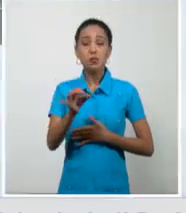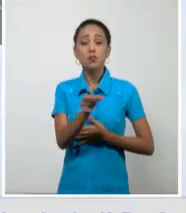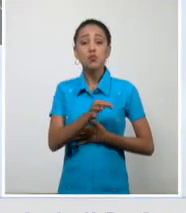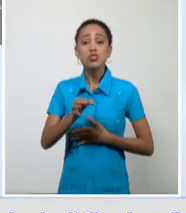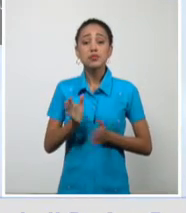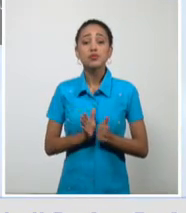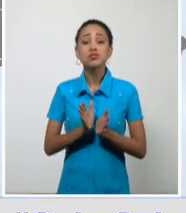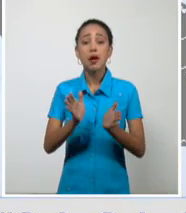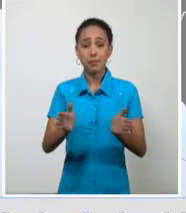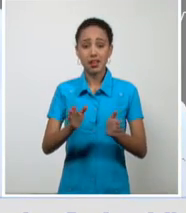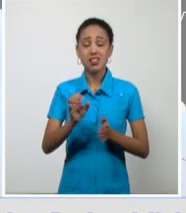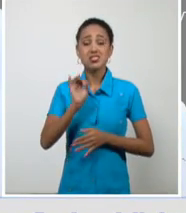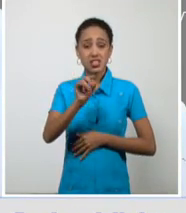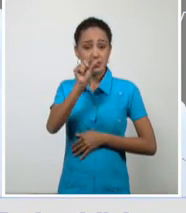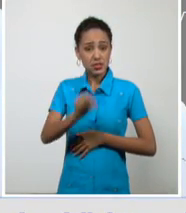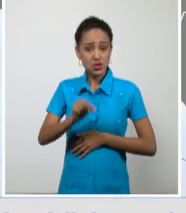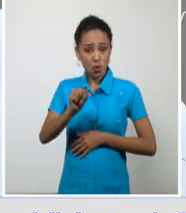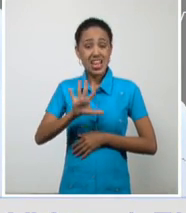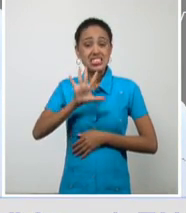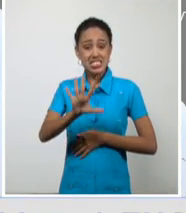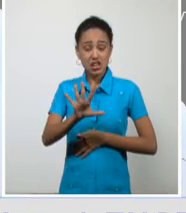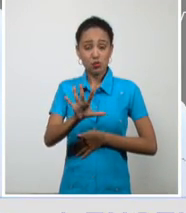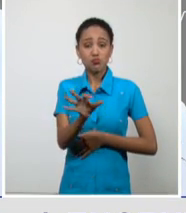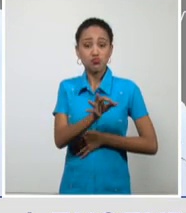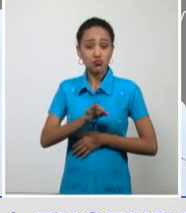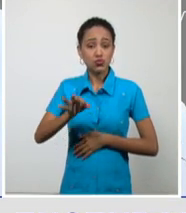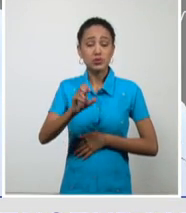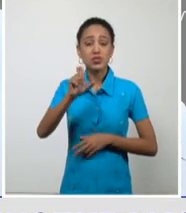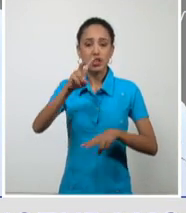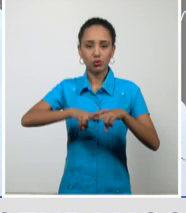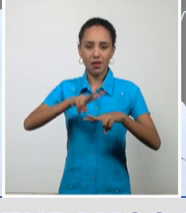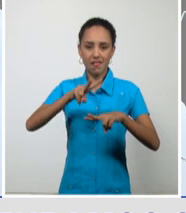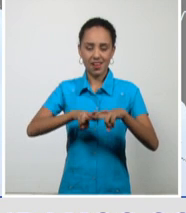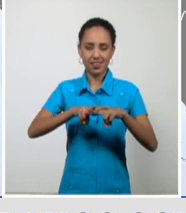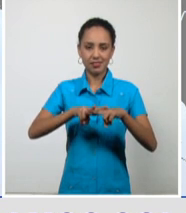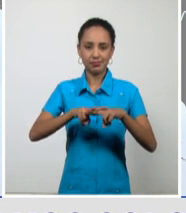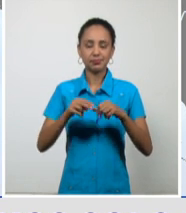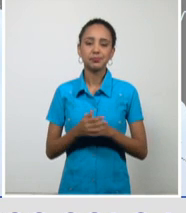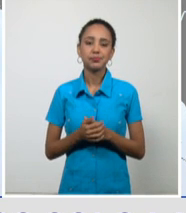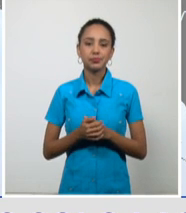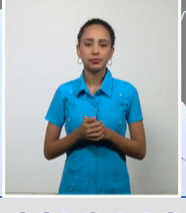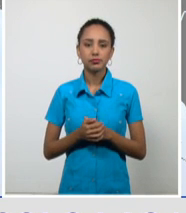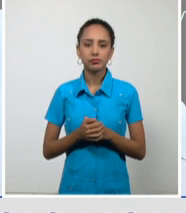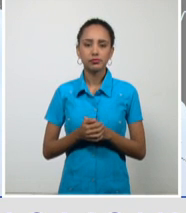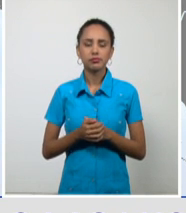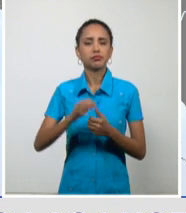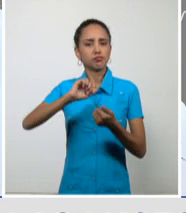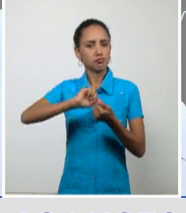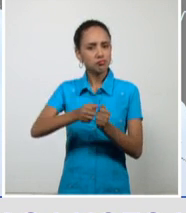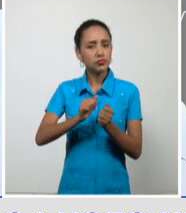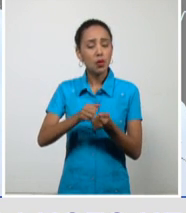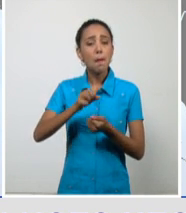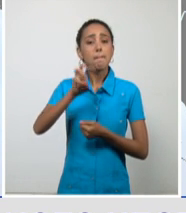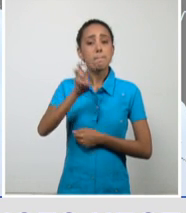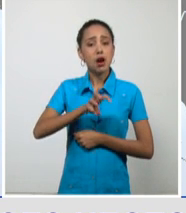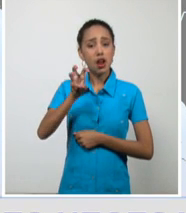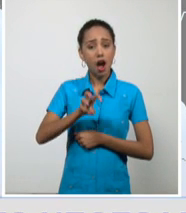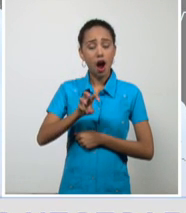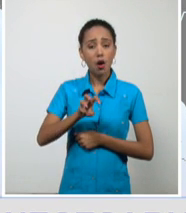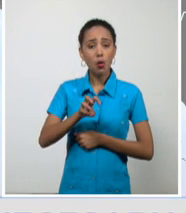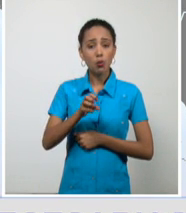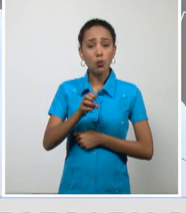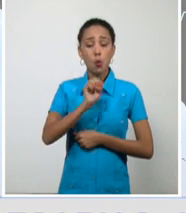Miguel del Padrón, 5 del municipio de Centro Habana. Los municipios de Arroyo Naranjo y Marianao, con